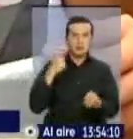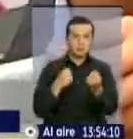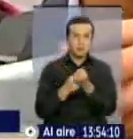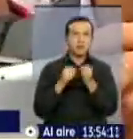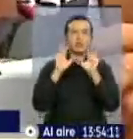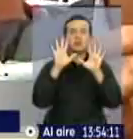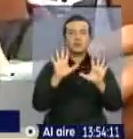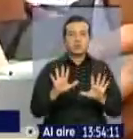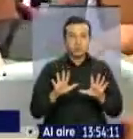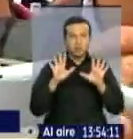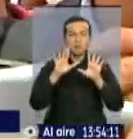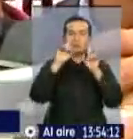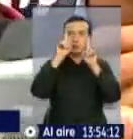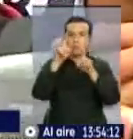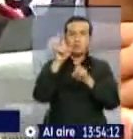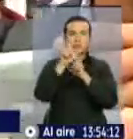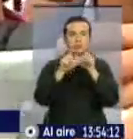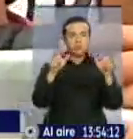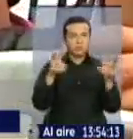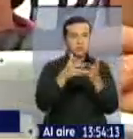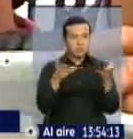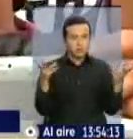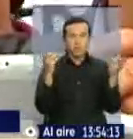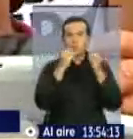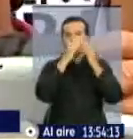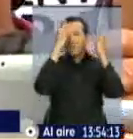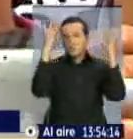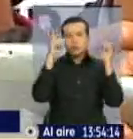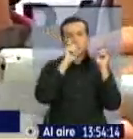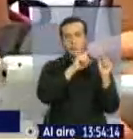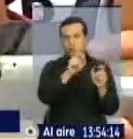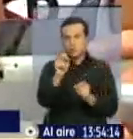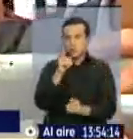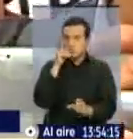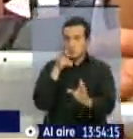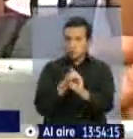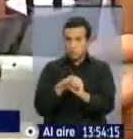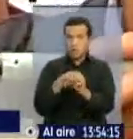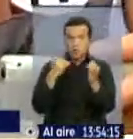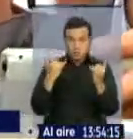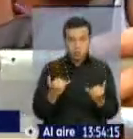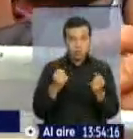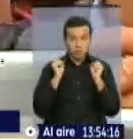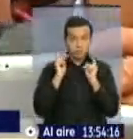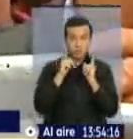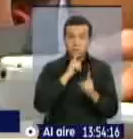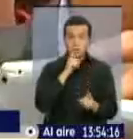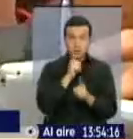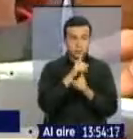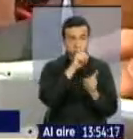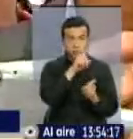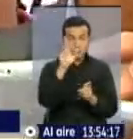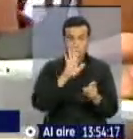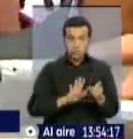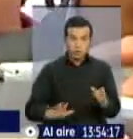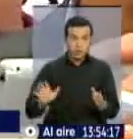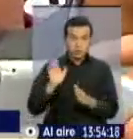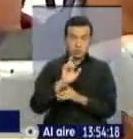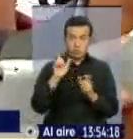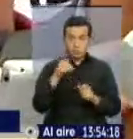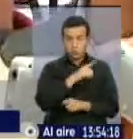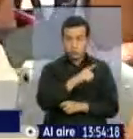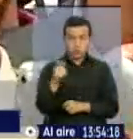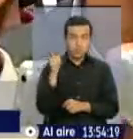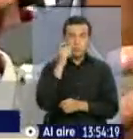dijeron siempre hay que consultarle al pueblo tantas y cuantas veces sea necesario. Y esta es una oportunidad más para consultar al pueblo y que el pueblo tenga que